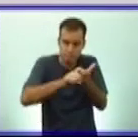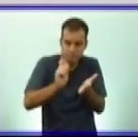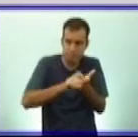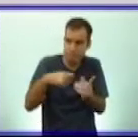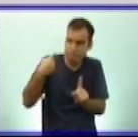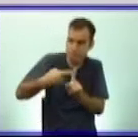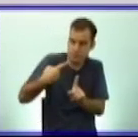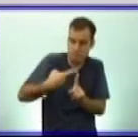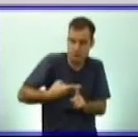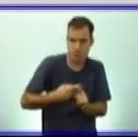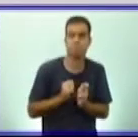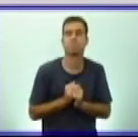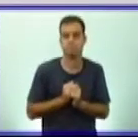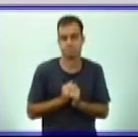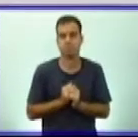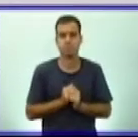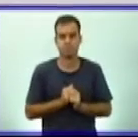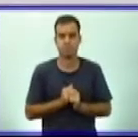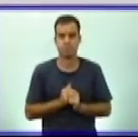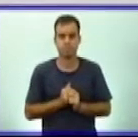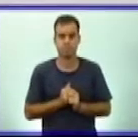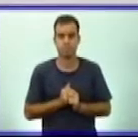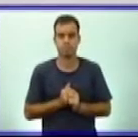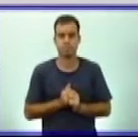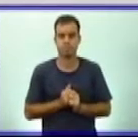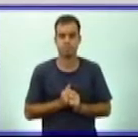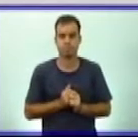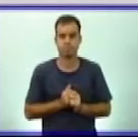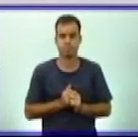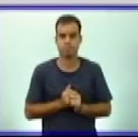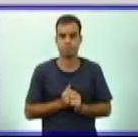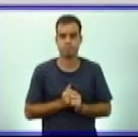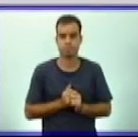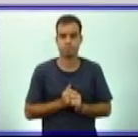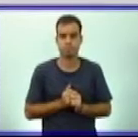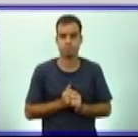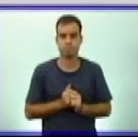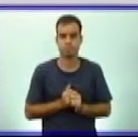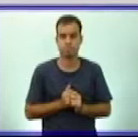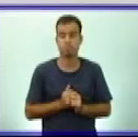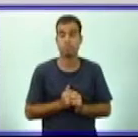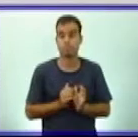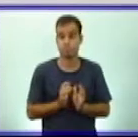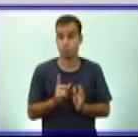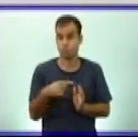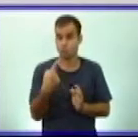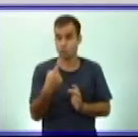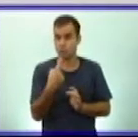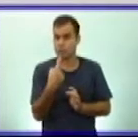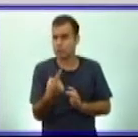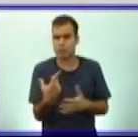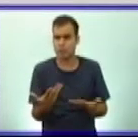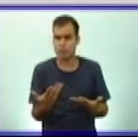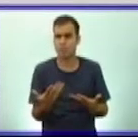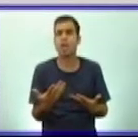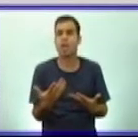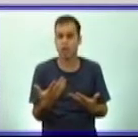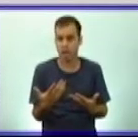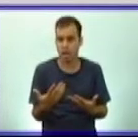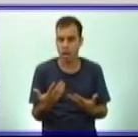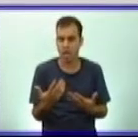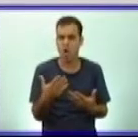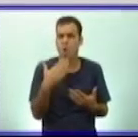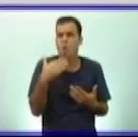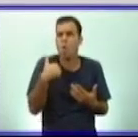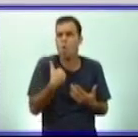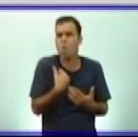oscilaciones estudiadas de la carga, la corriente, la tensión, habíamos planteado que se amortiguan. ¿Cómo